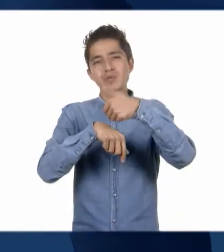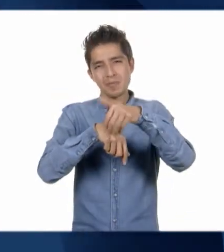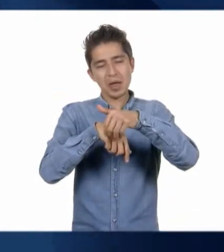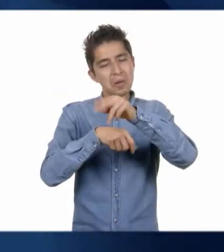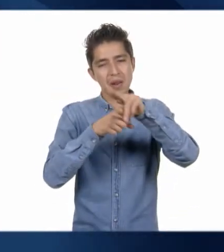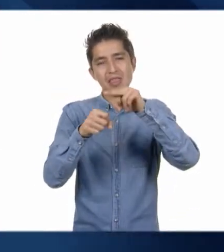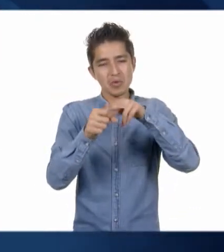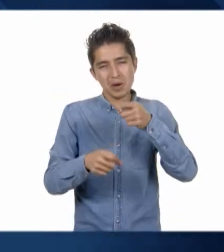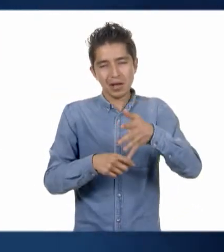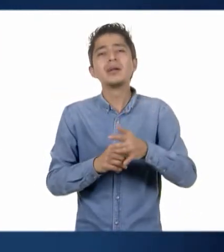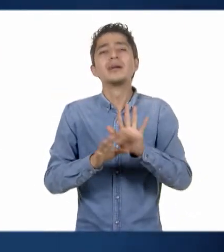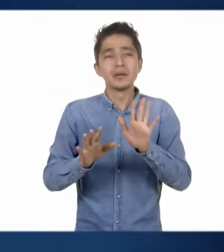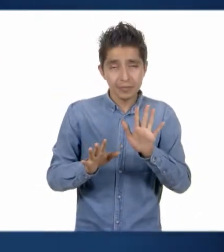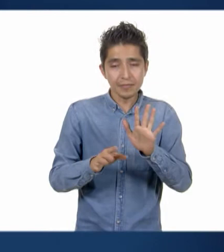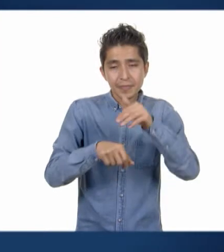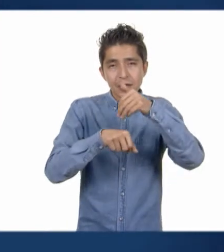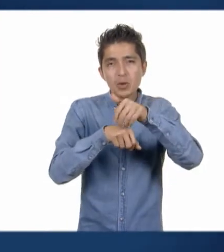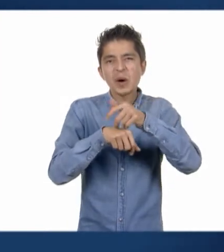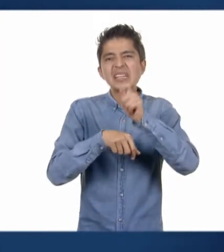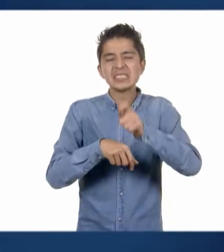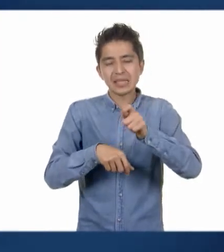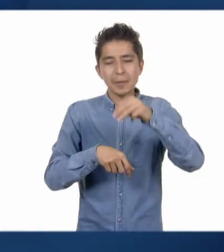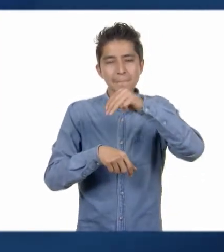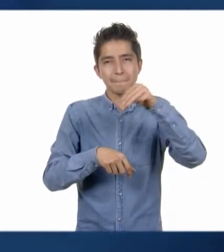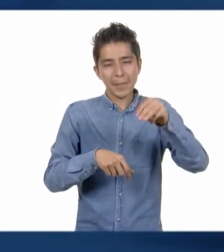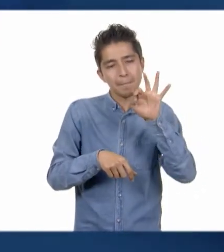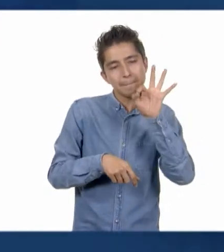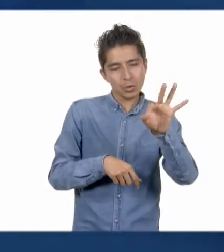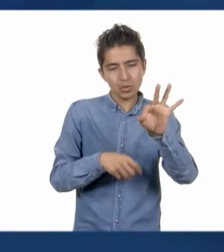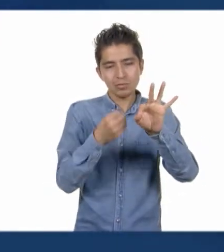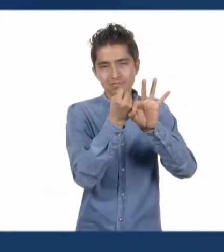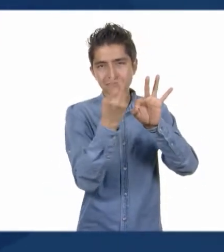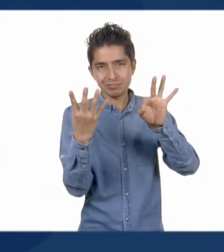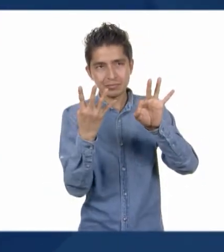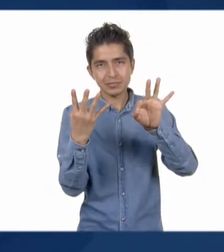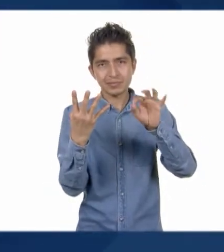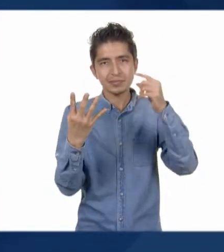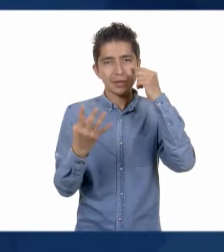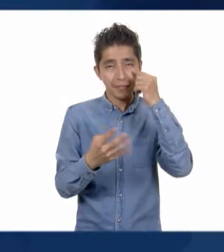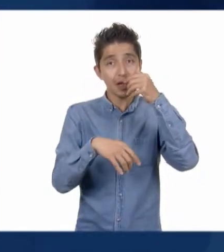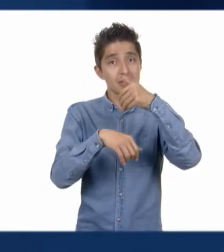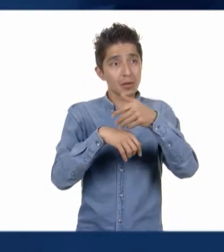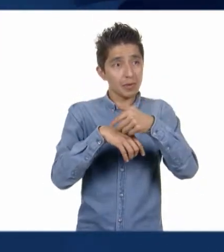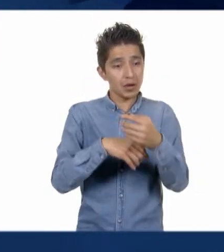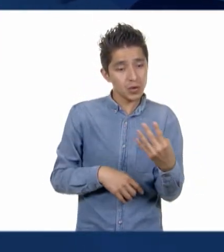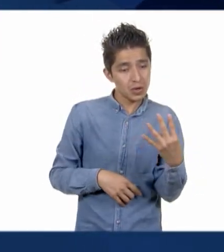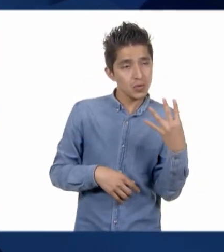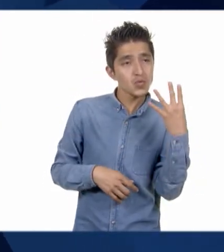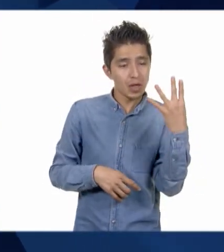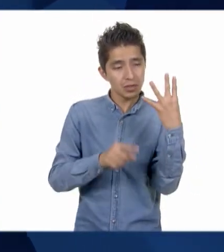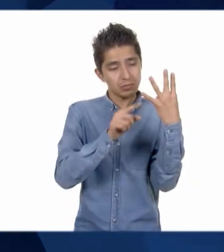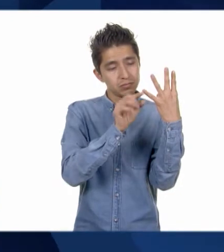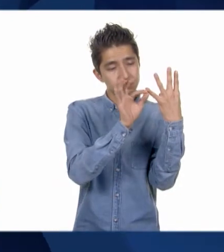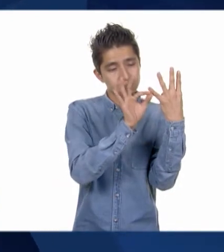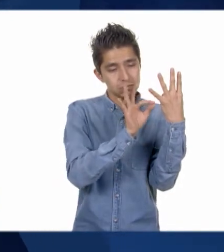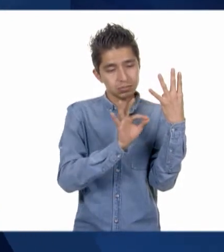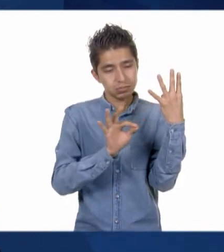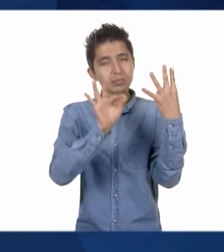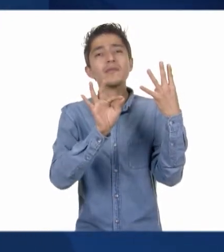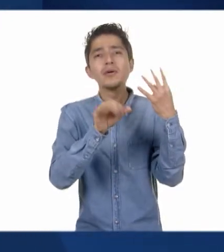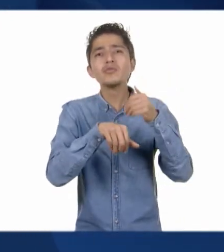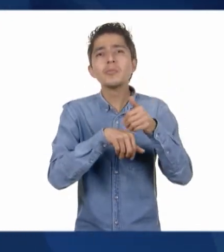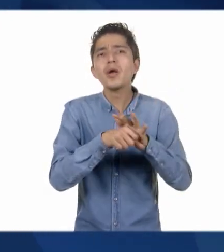decir, un número decimal. Si comenzamos en el 4, al avanzar hacia la siguiente rayita, ¿en qué número